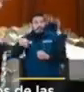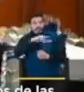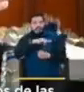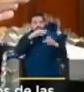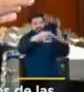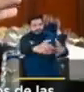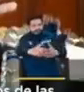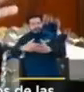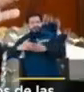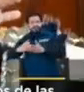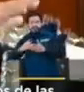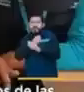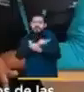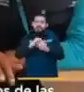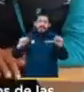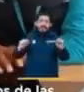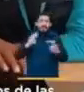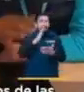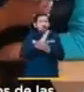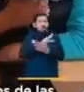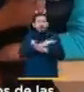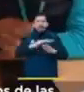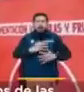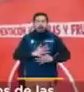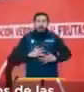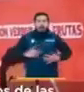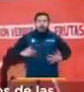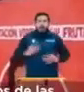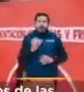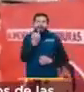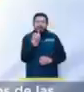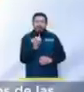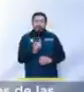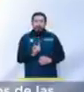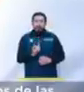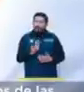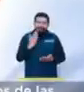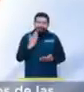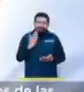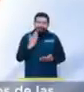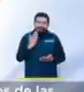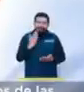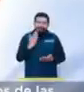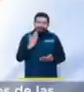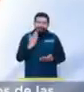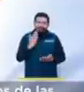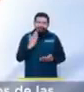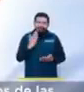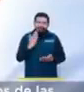son rescatados de las garras de la desnutrición crónica infantil.